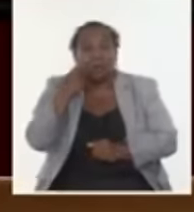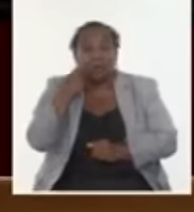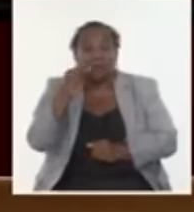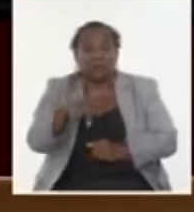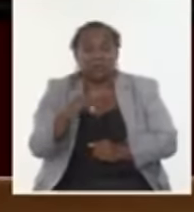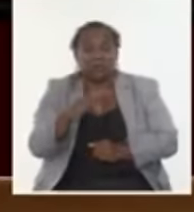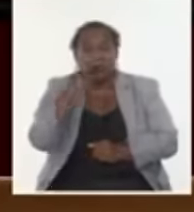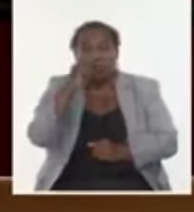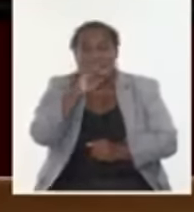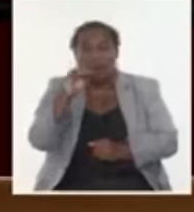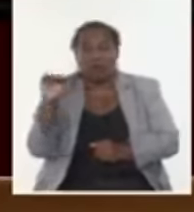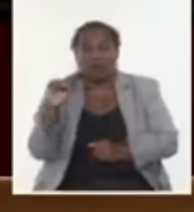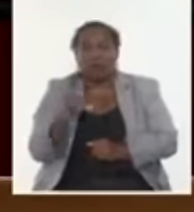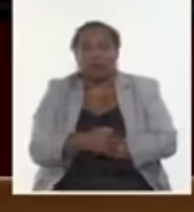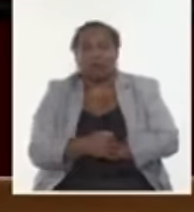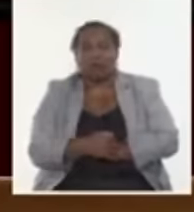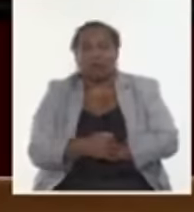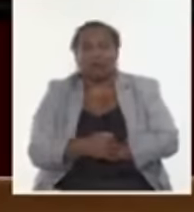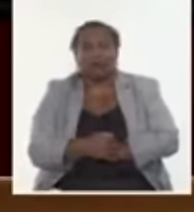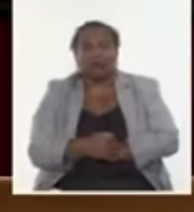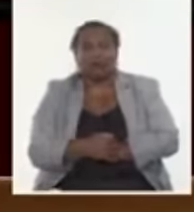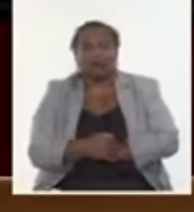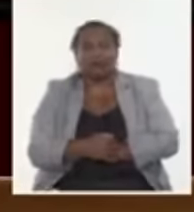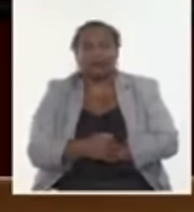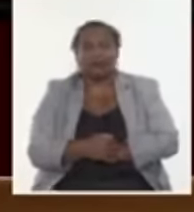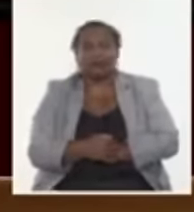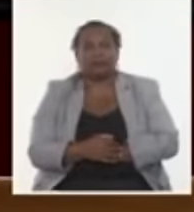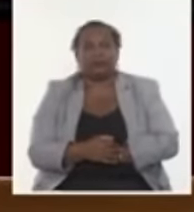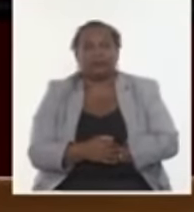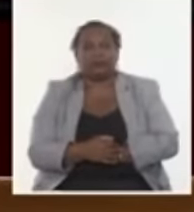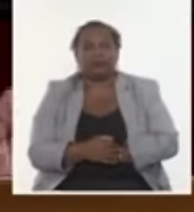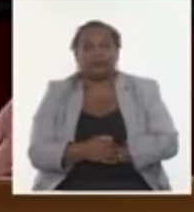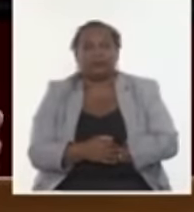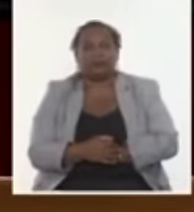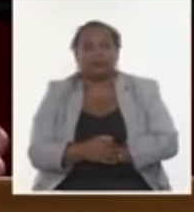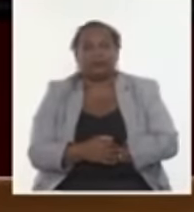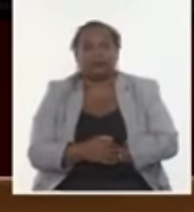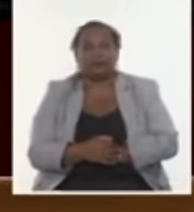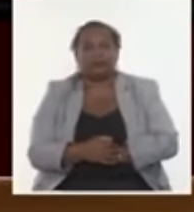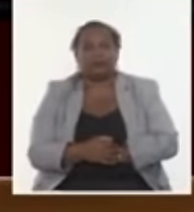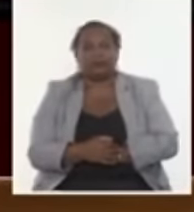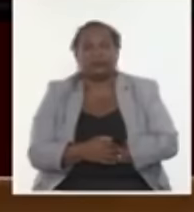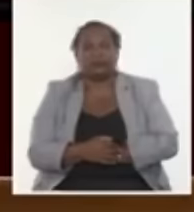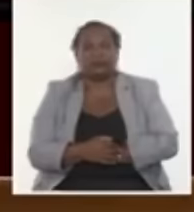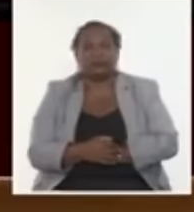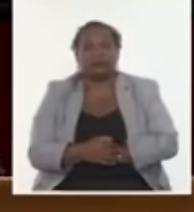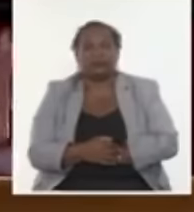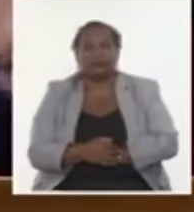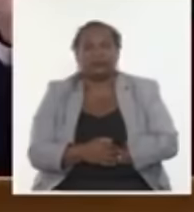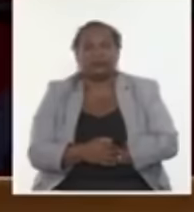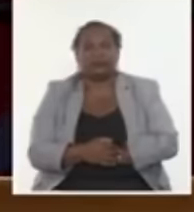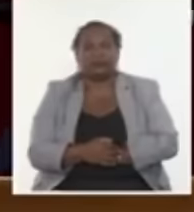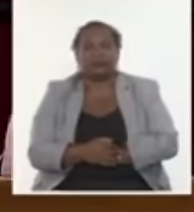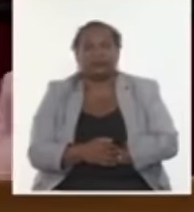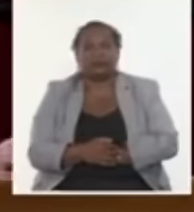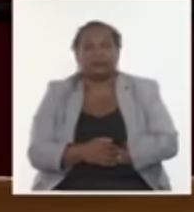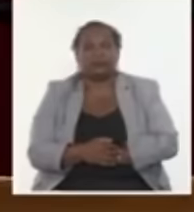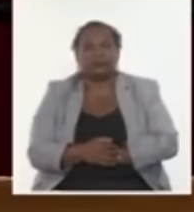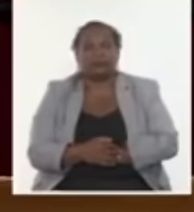normas de los actores económicos no estatales. Pero es que nosotros nos percatamos que aún